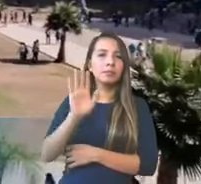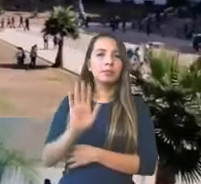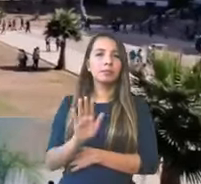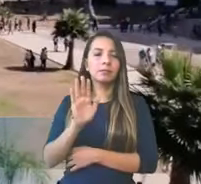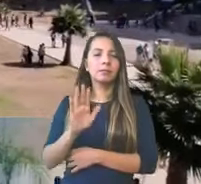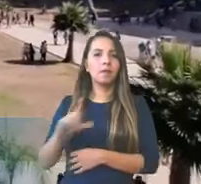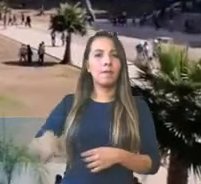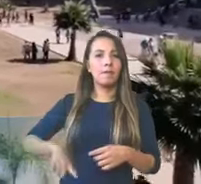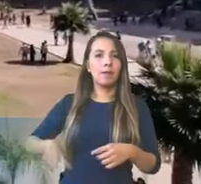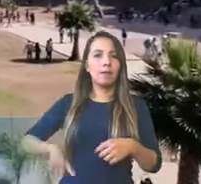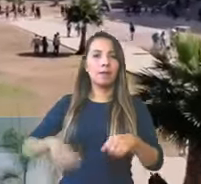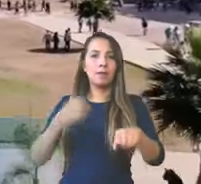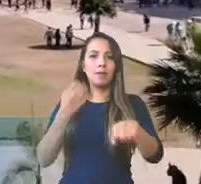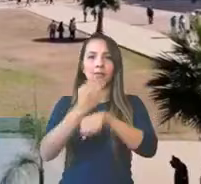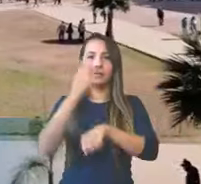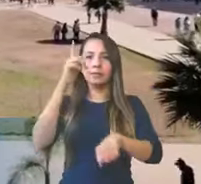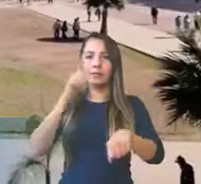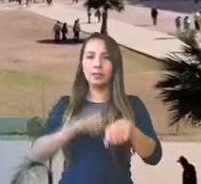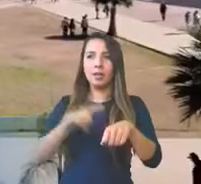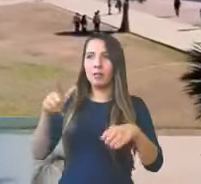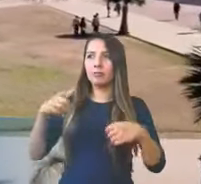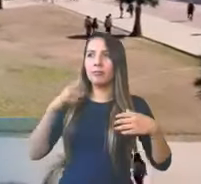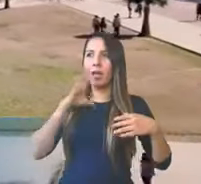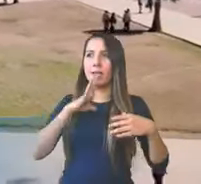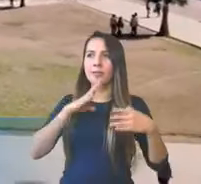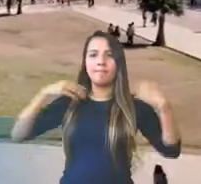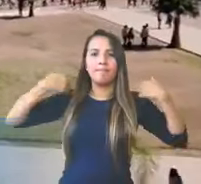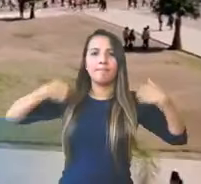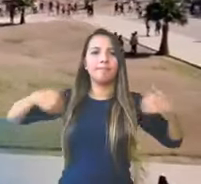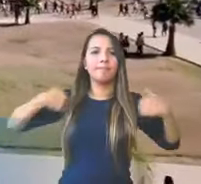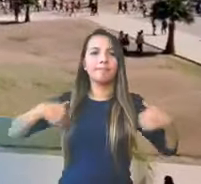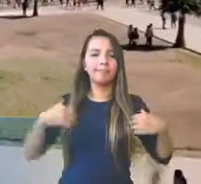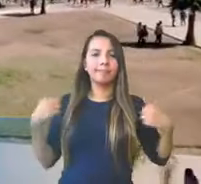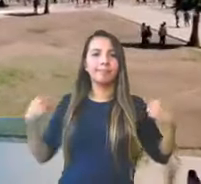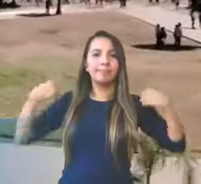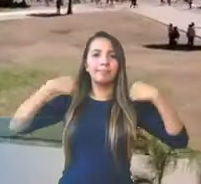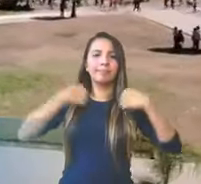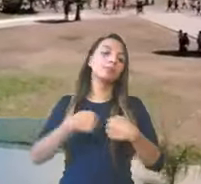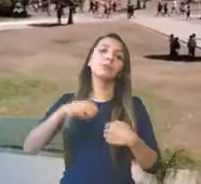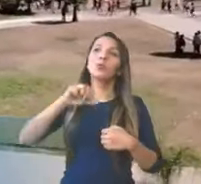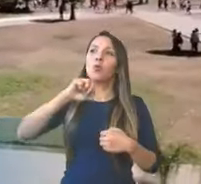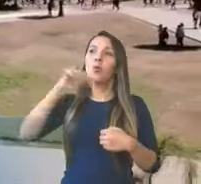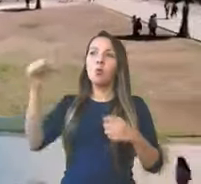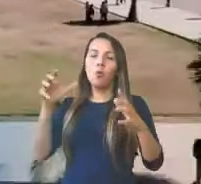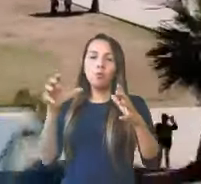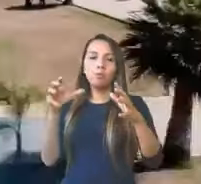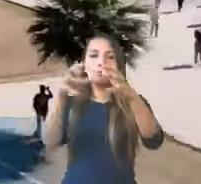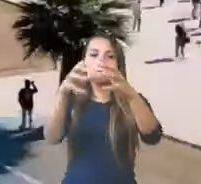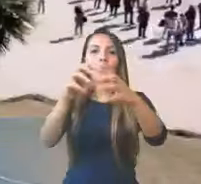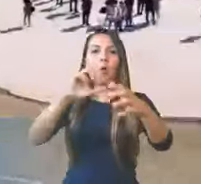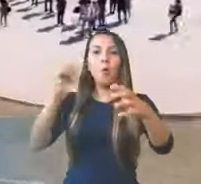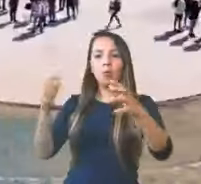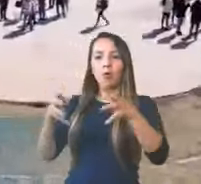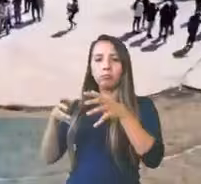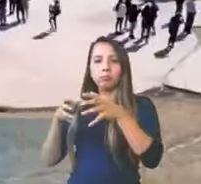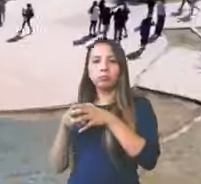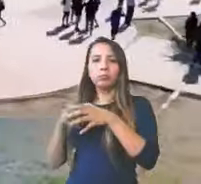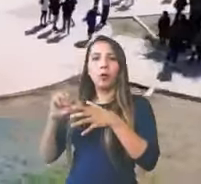del gobierno del estado, hay que traer un chaleco. Lo están llevando a otro punto de reunión donde hay otra glorieta.